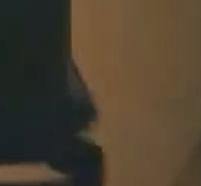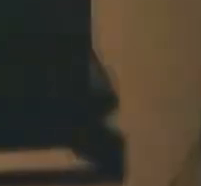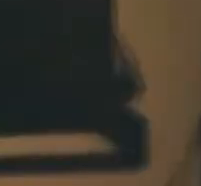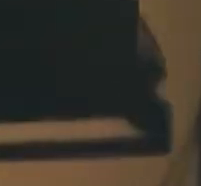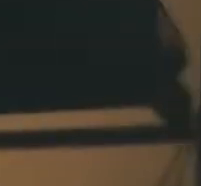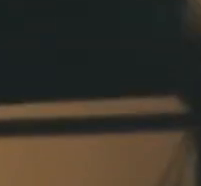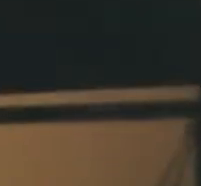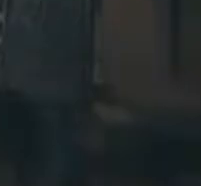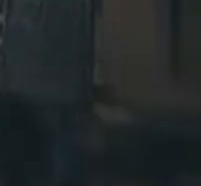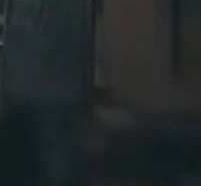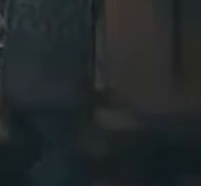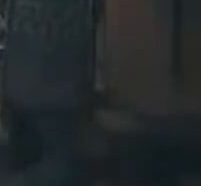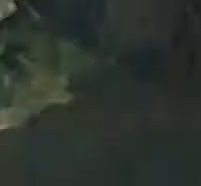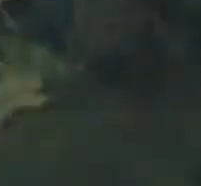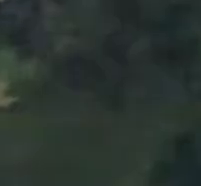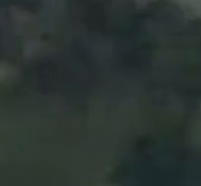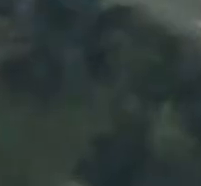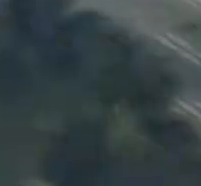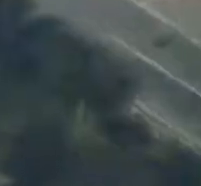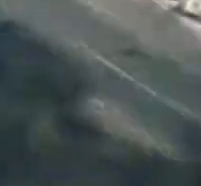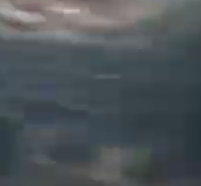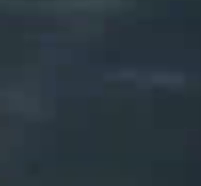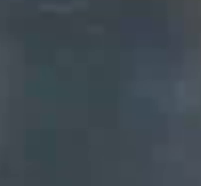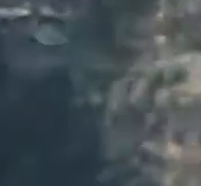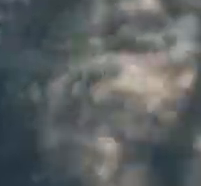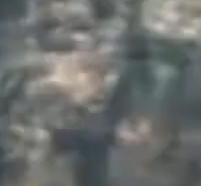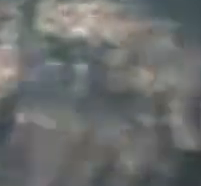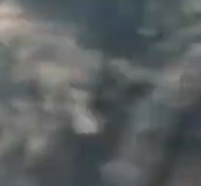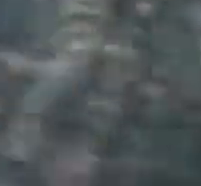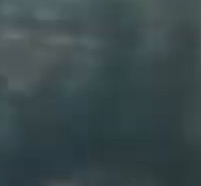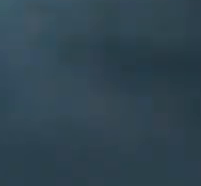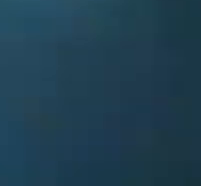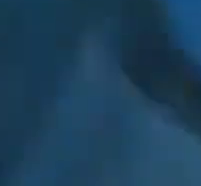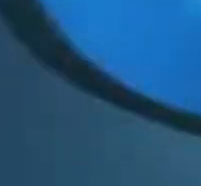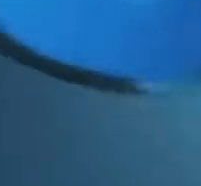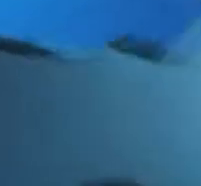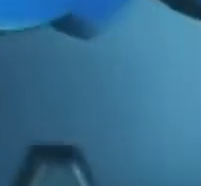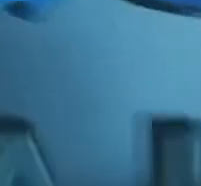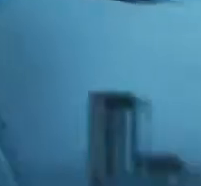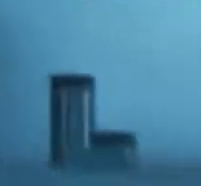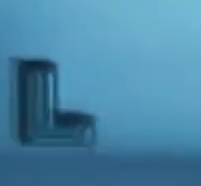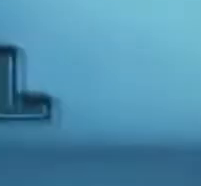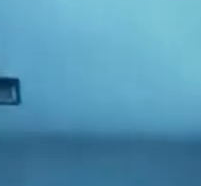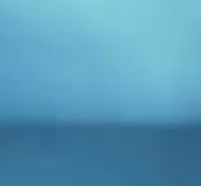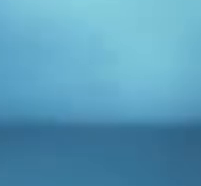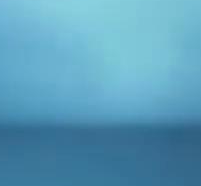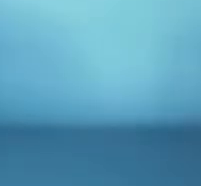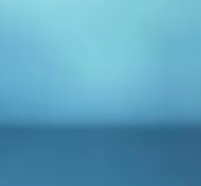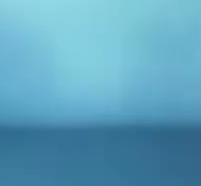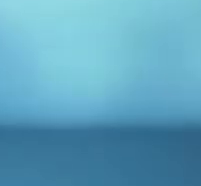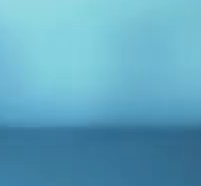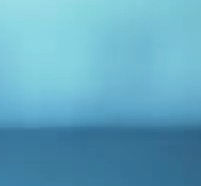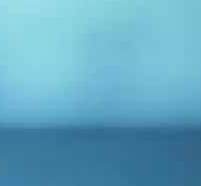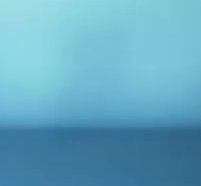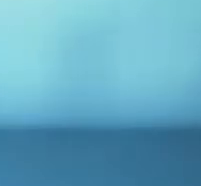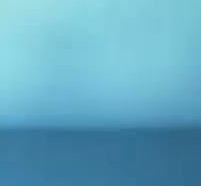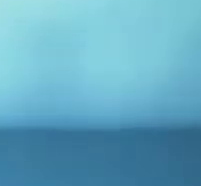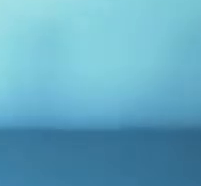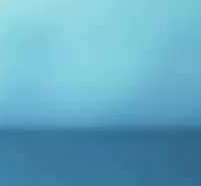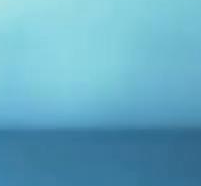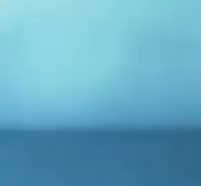políticas, económicas y sociales de los líderes mundiales. Enfoque Mundial. Una mirada a los